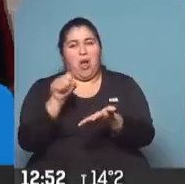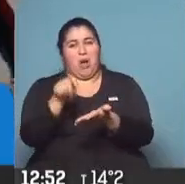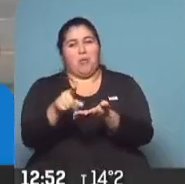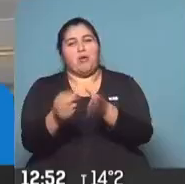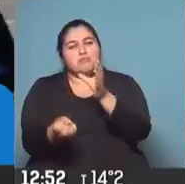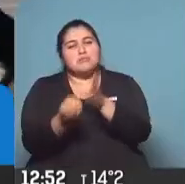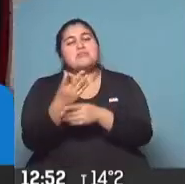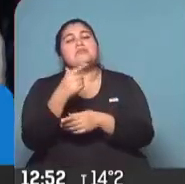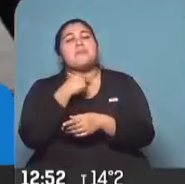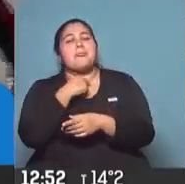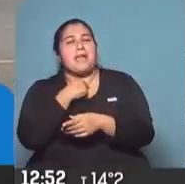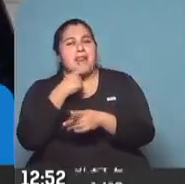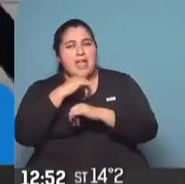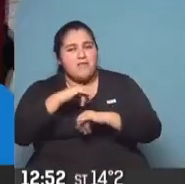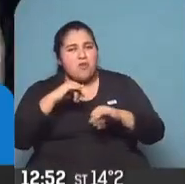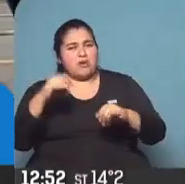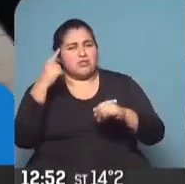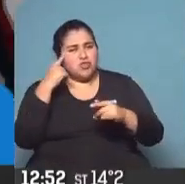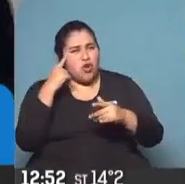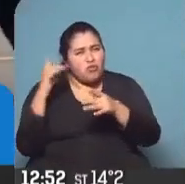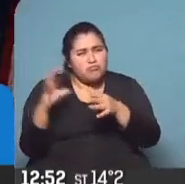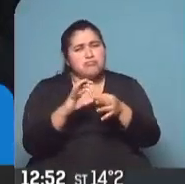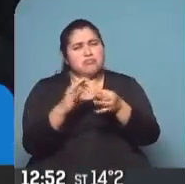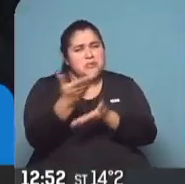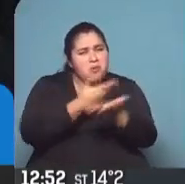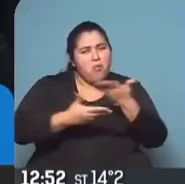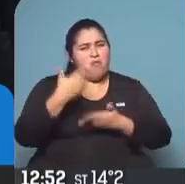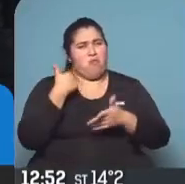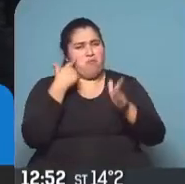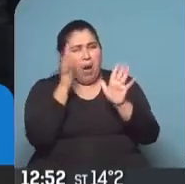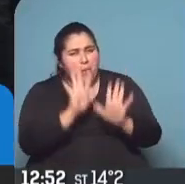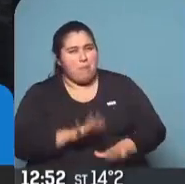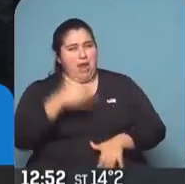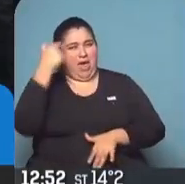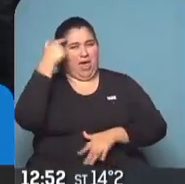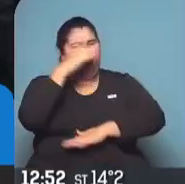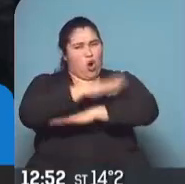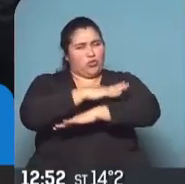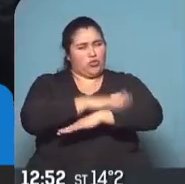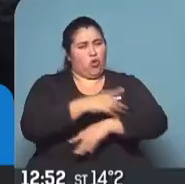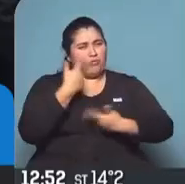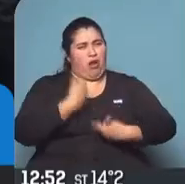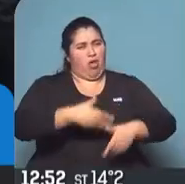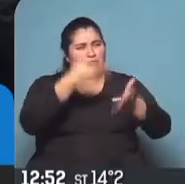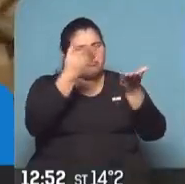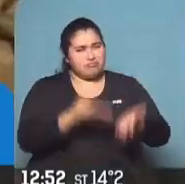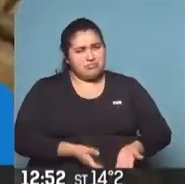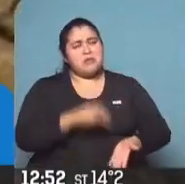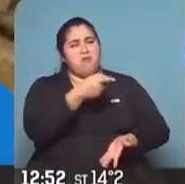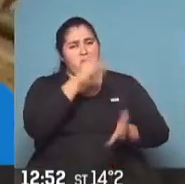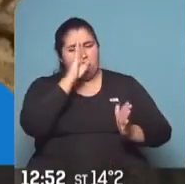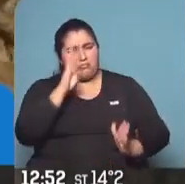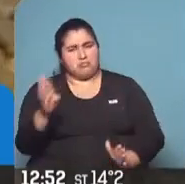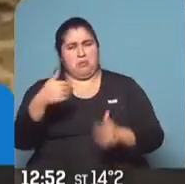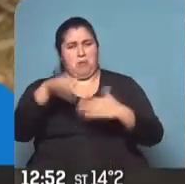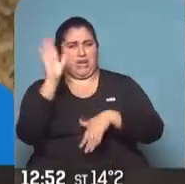incorporar y formar intelectual profesional moral y físicamente al personal de alumnos ya sus gritos en el segundo iniciará en